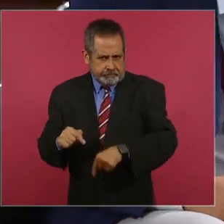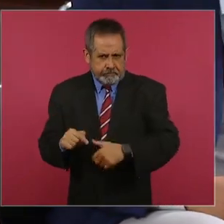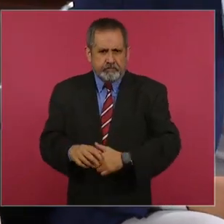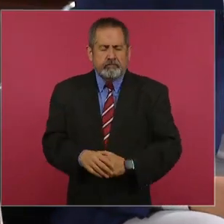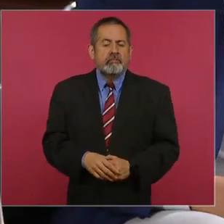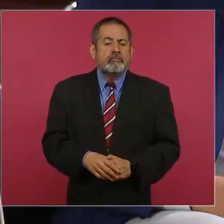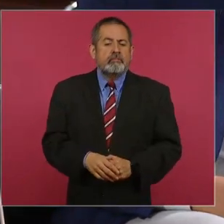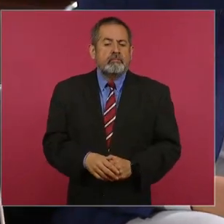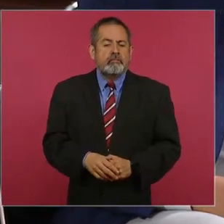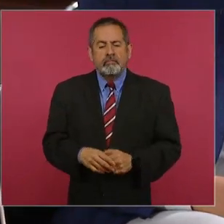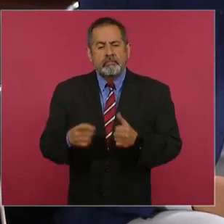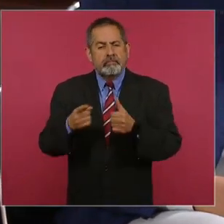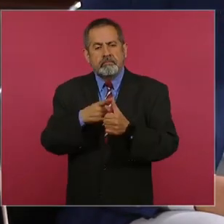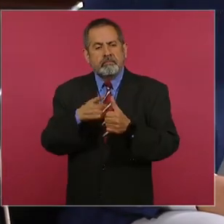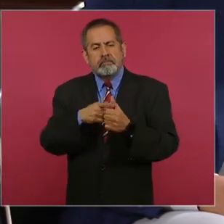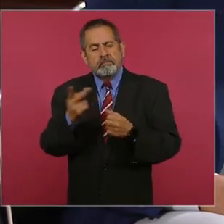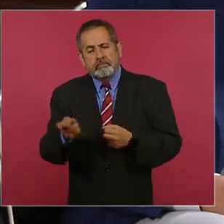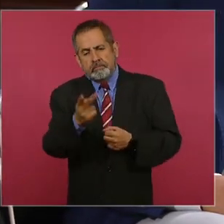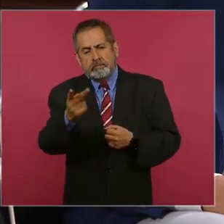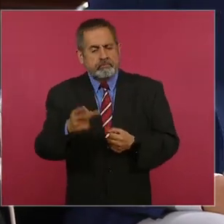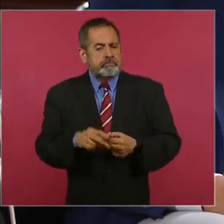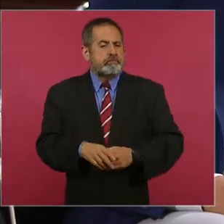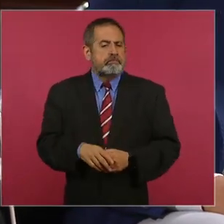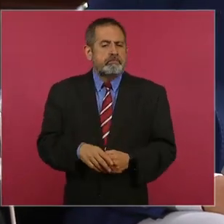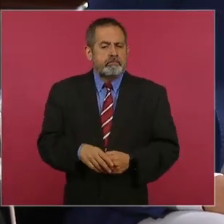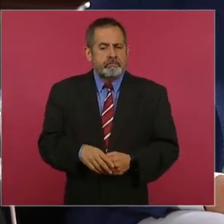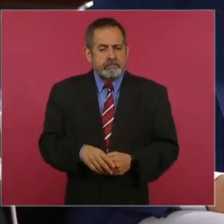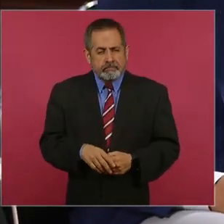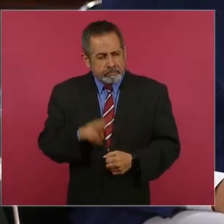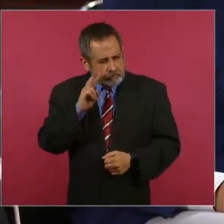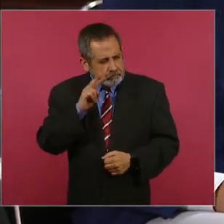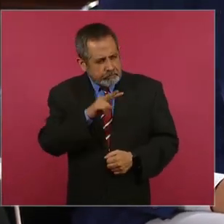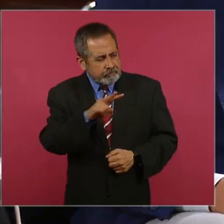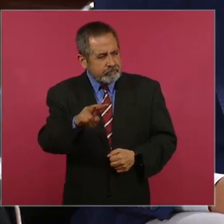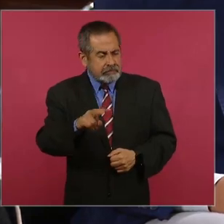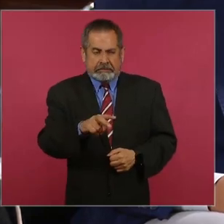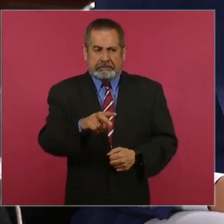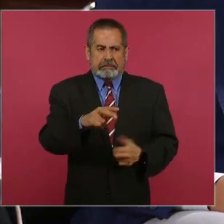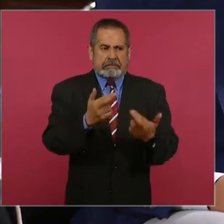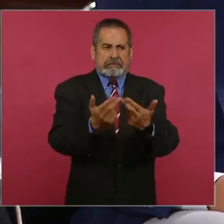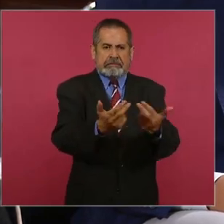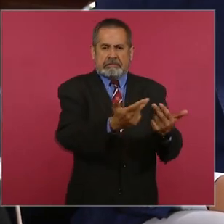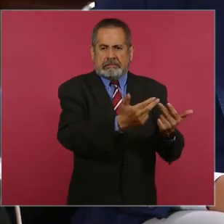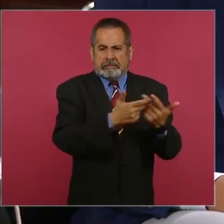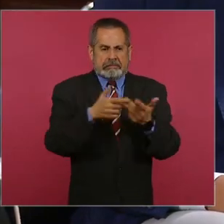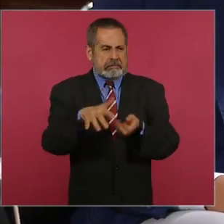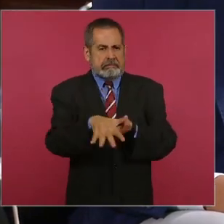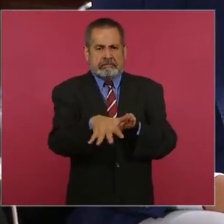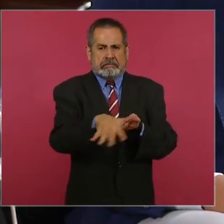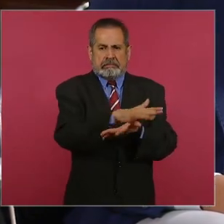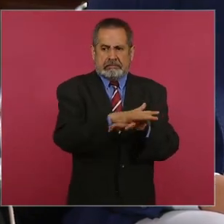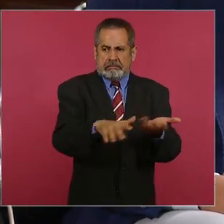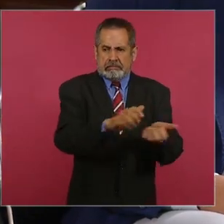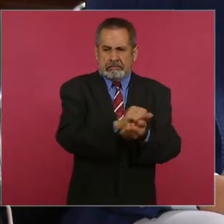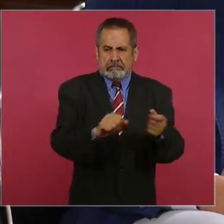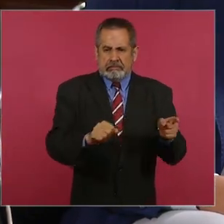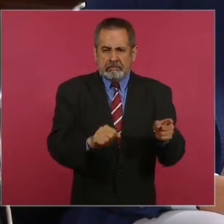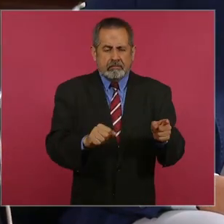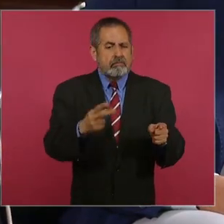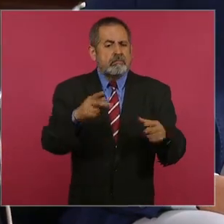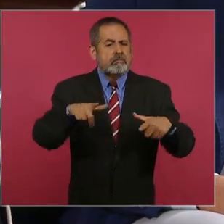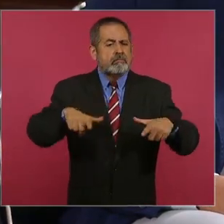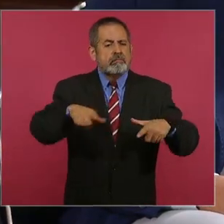la primer pregunta hemos documentado un ecocidio y el daño ambiental que existe en dos